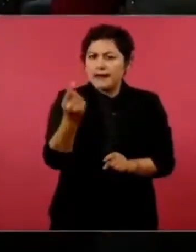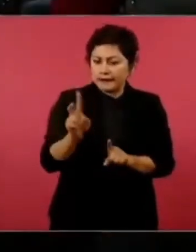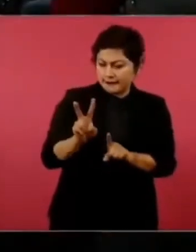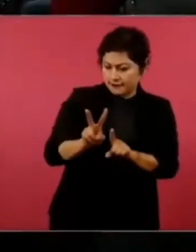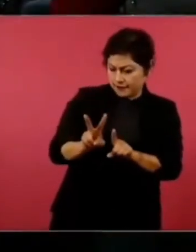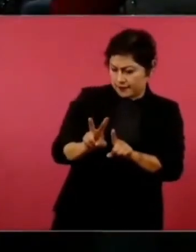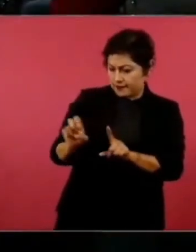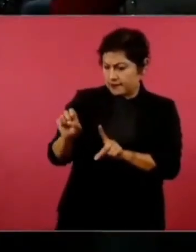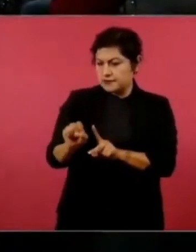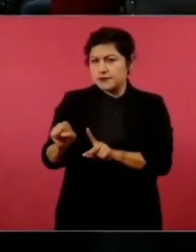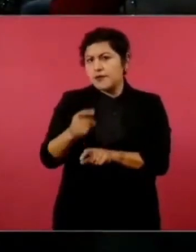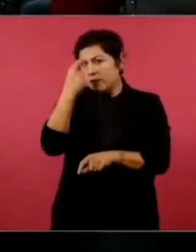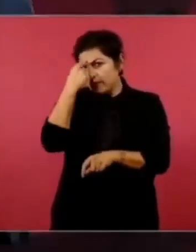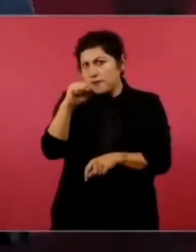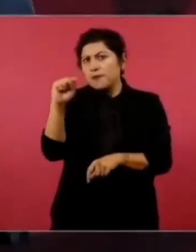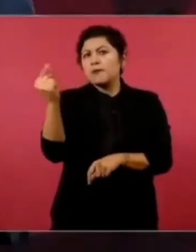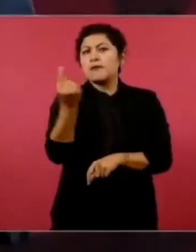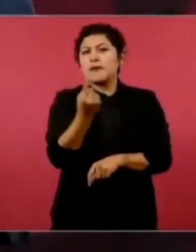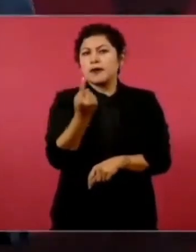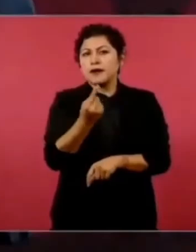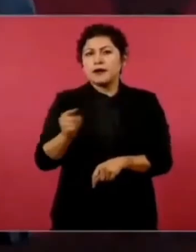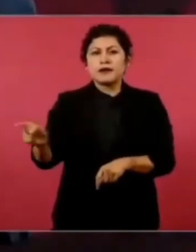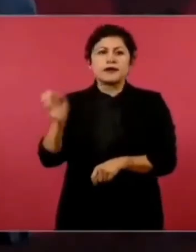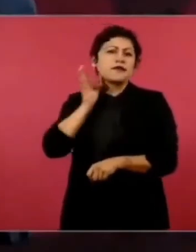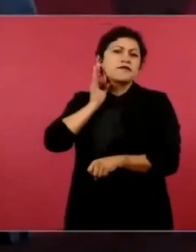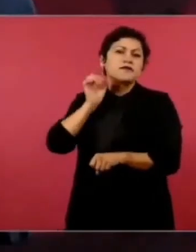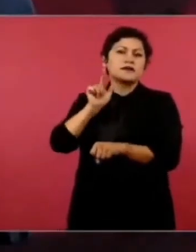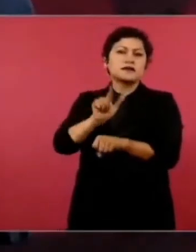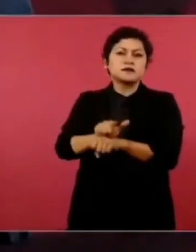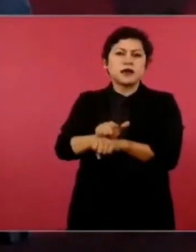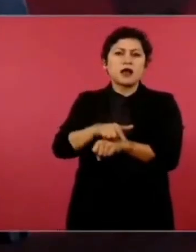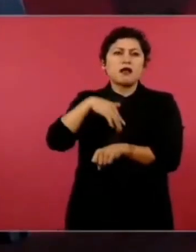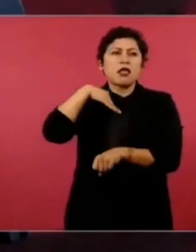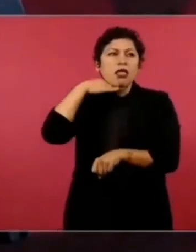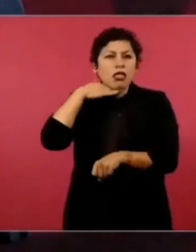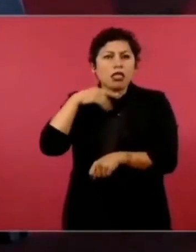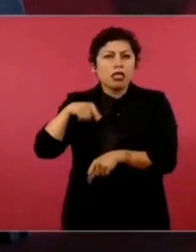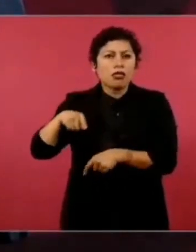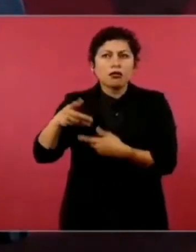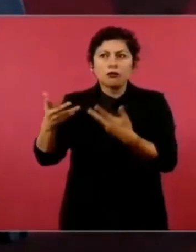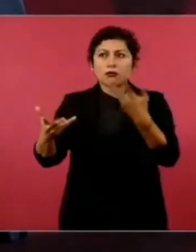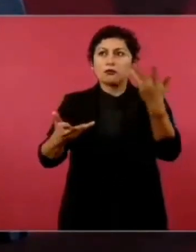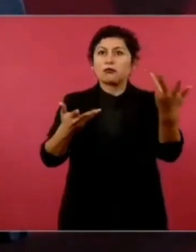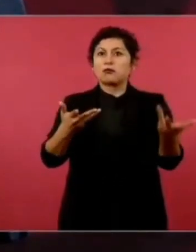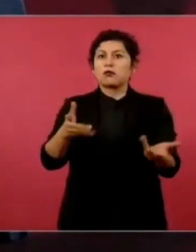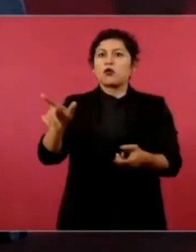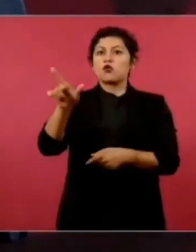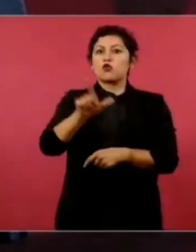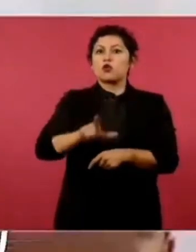si hay órdenes de aprehensión en algún estado.